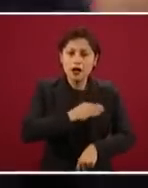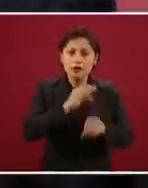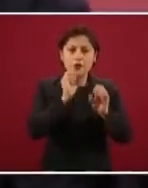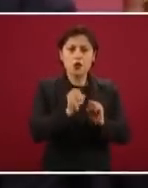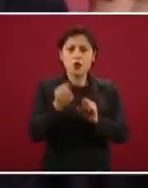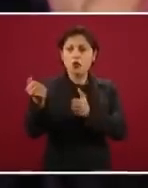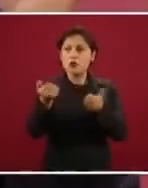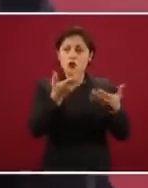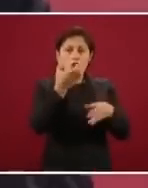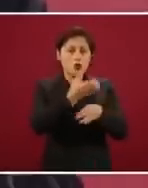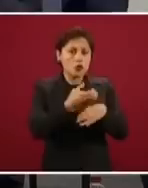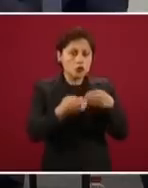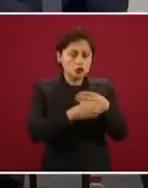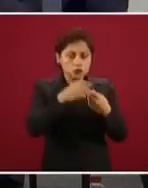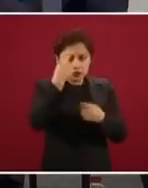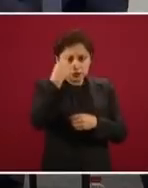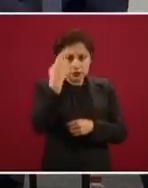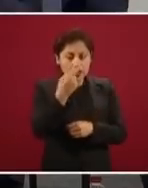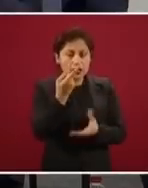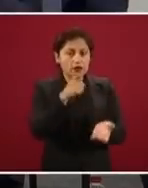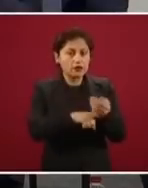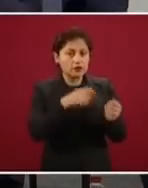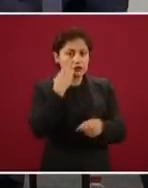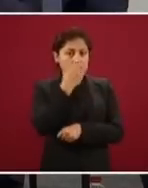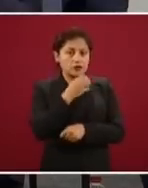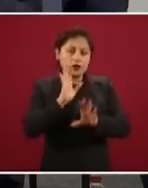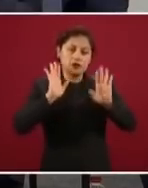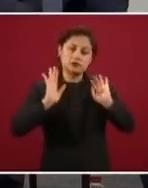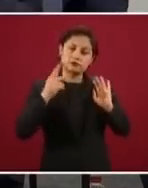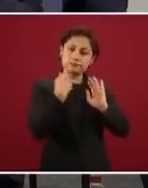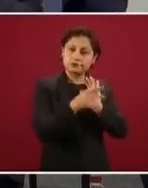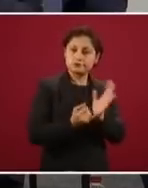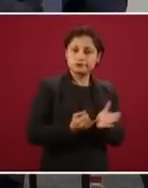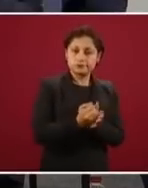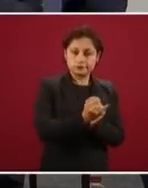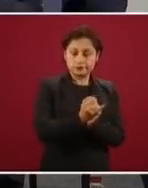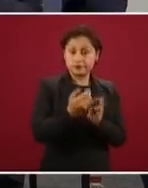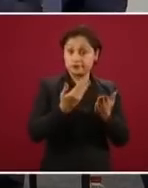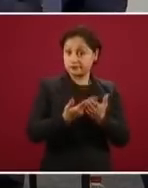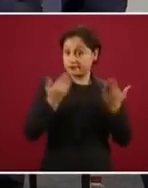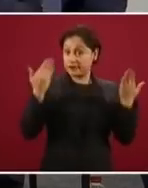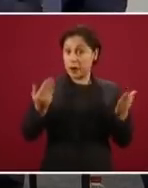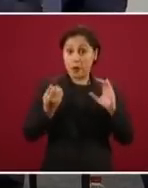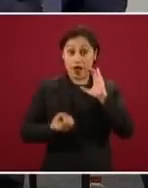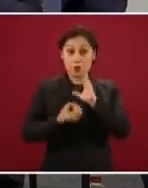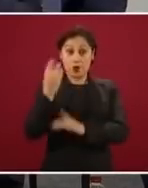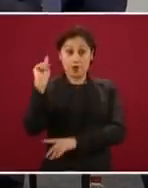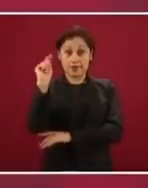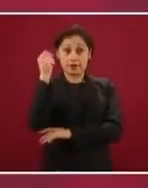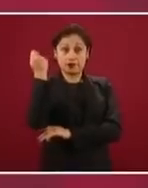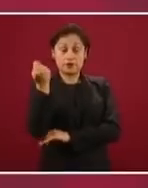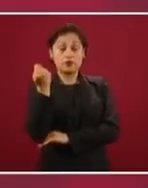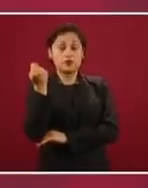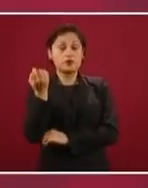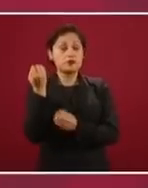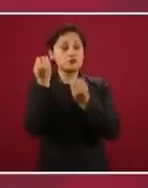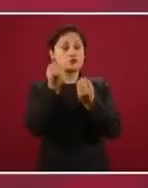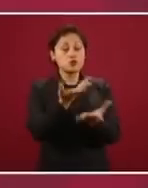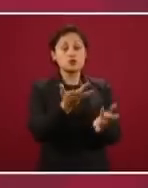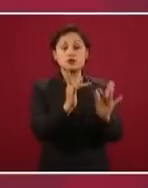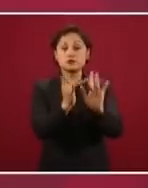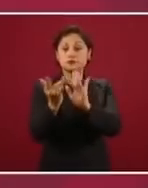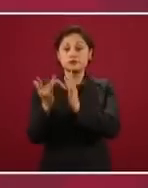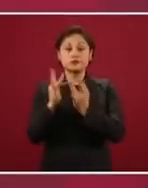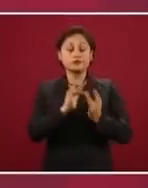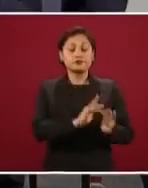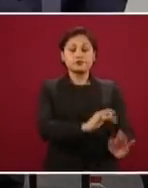ahora que vamos a tener ya conectividad este internet en todos